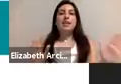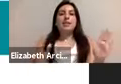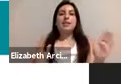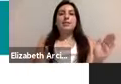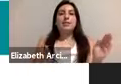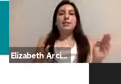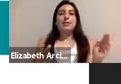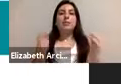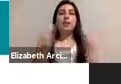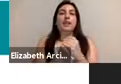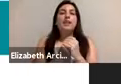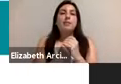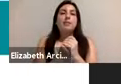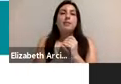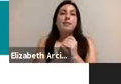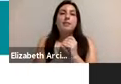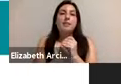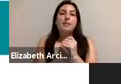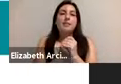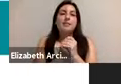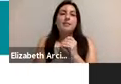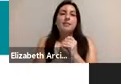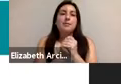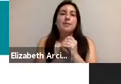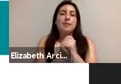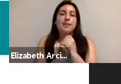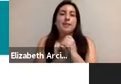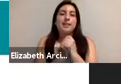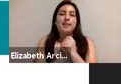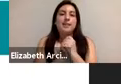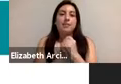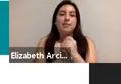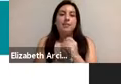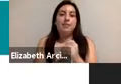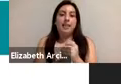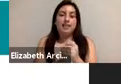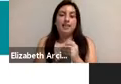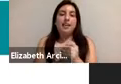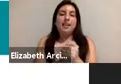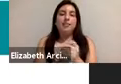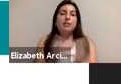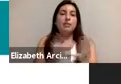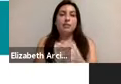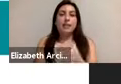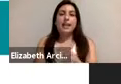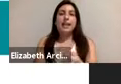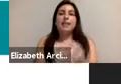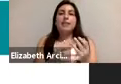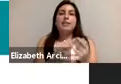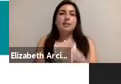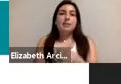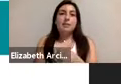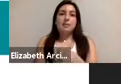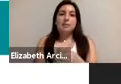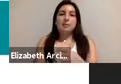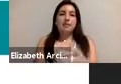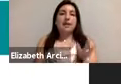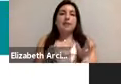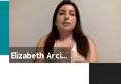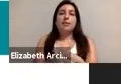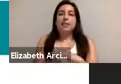cuestionario muy extenso, porque ya no solamente me interesan sus antecedentes familiares. Yo quiero saber si donde vive